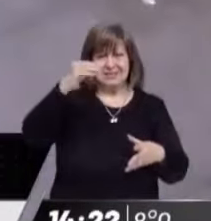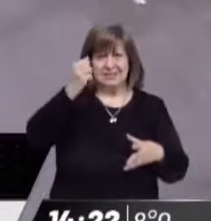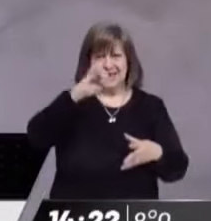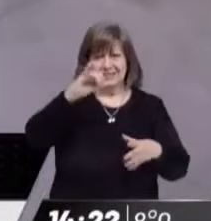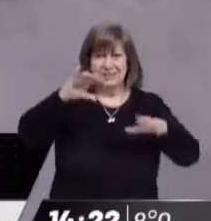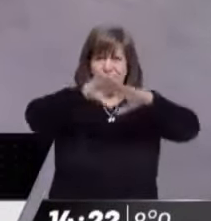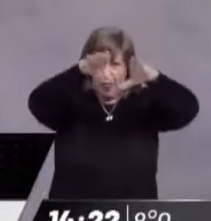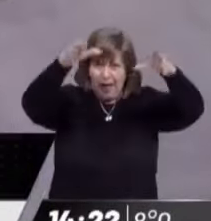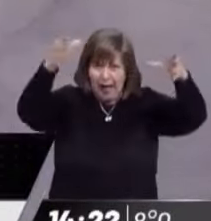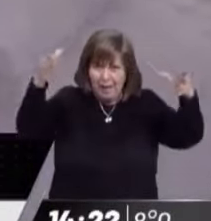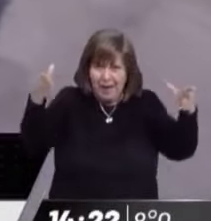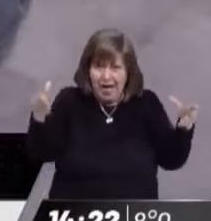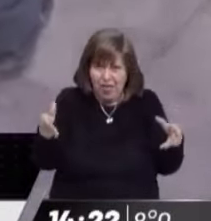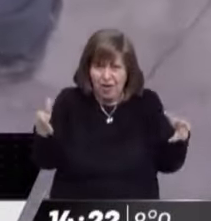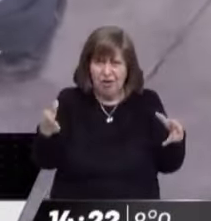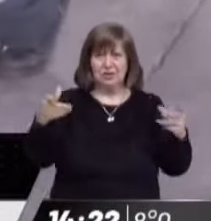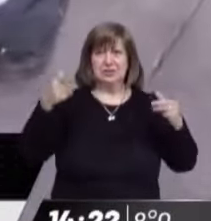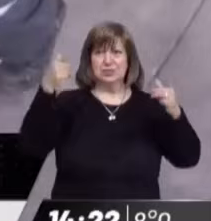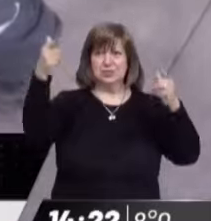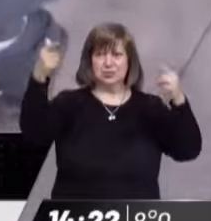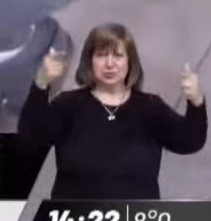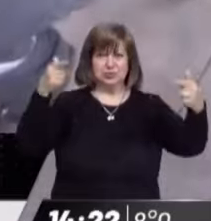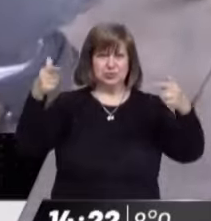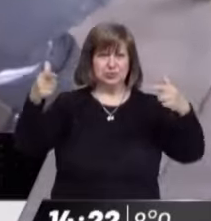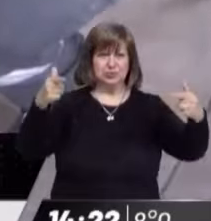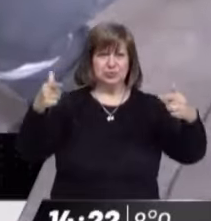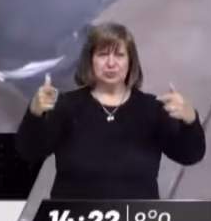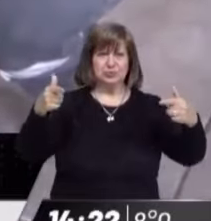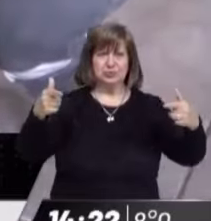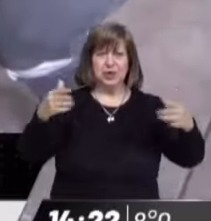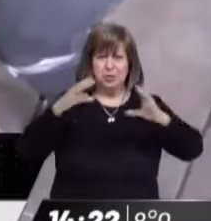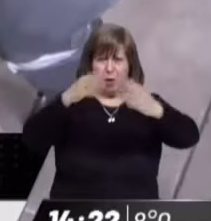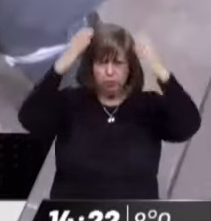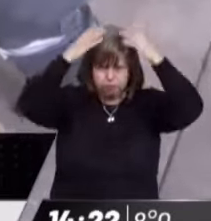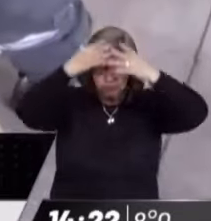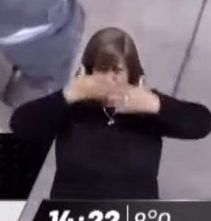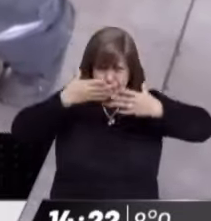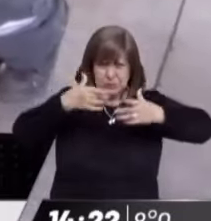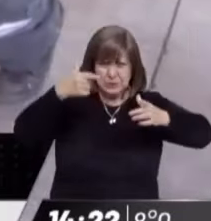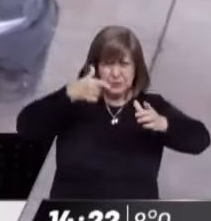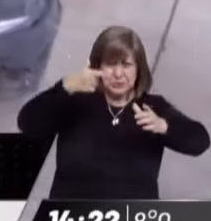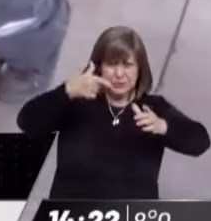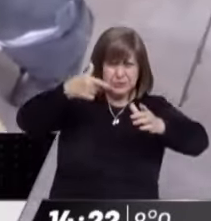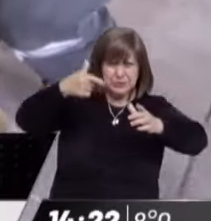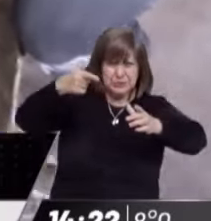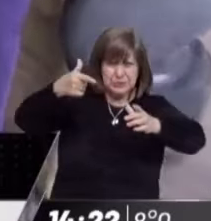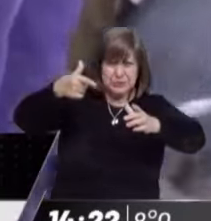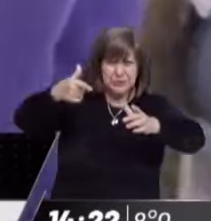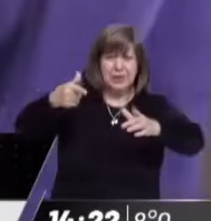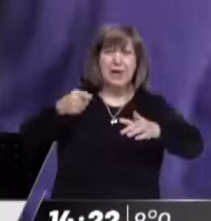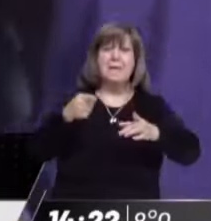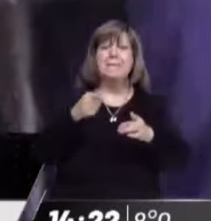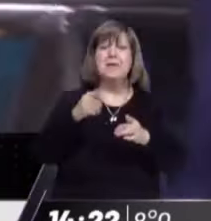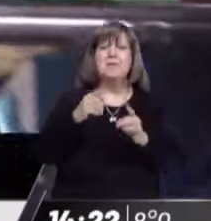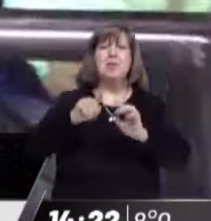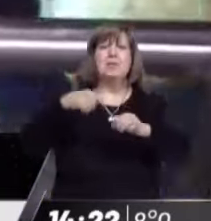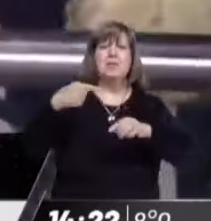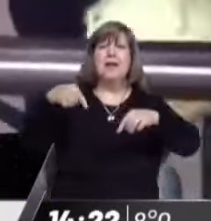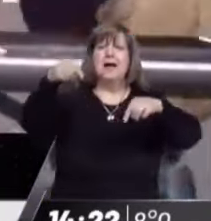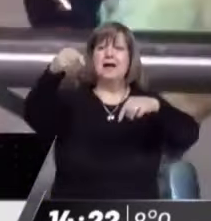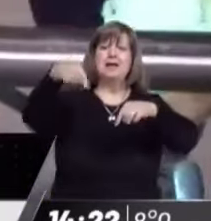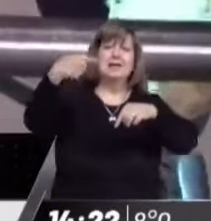con No, otro no, tema. no, el auto ya está listo. Acá, por ejemplo, están armando unas patas donde trabajamos con los motores allá